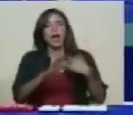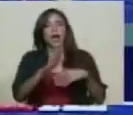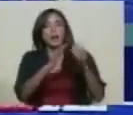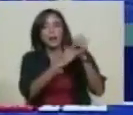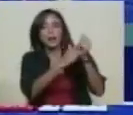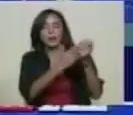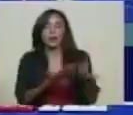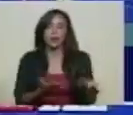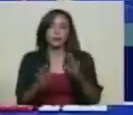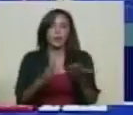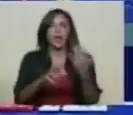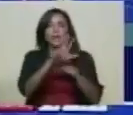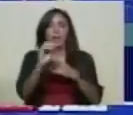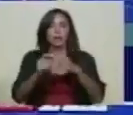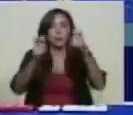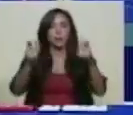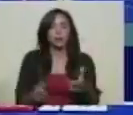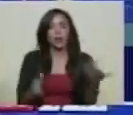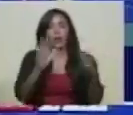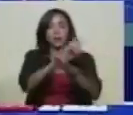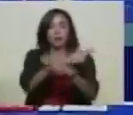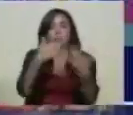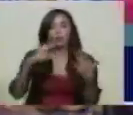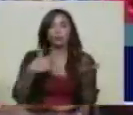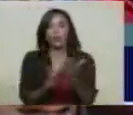entre 18 a 28 años.